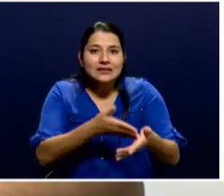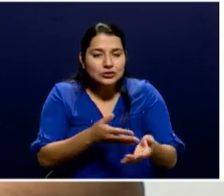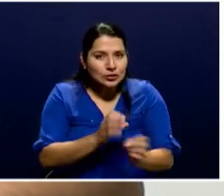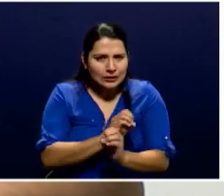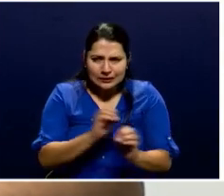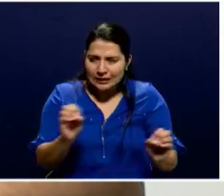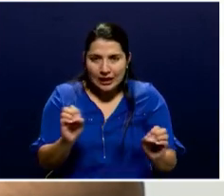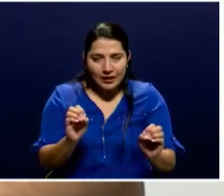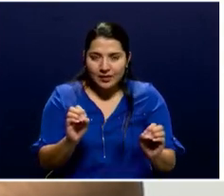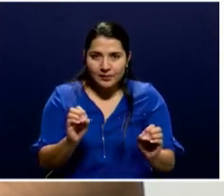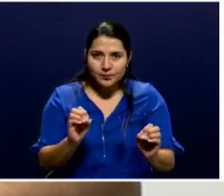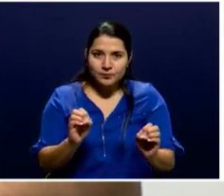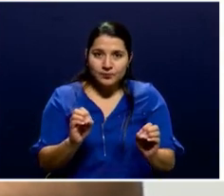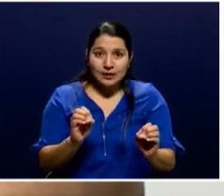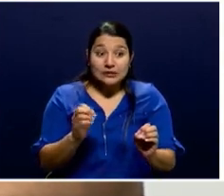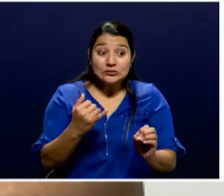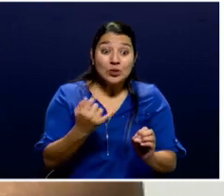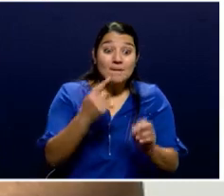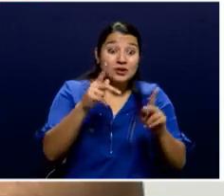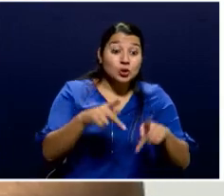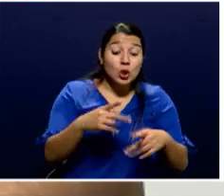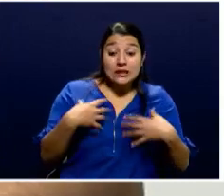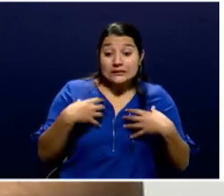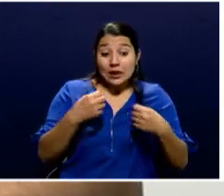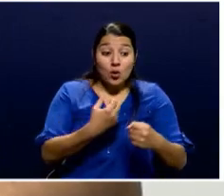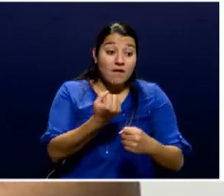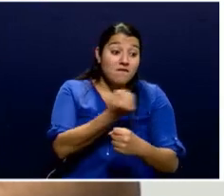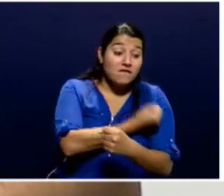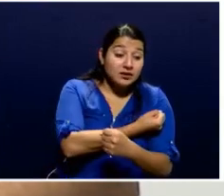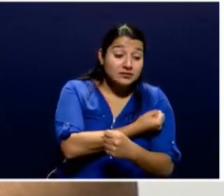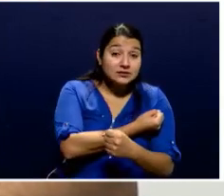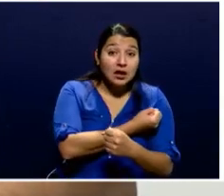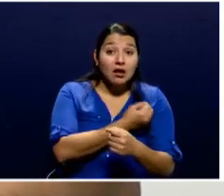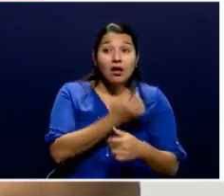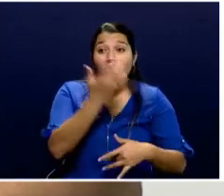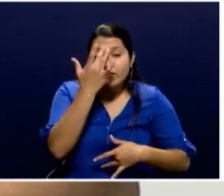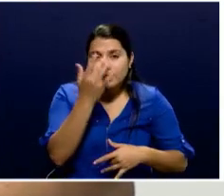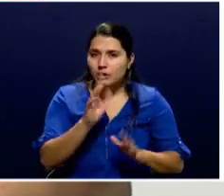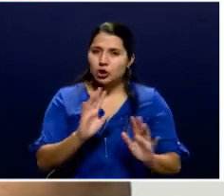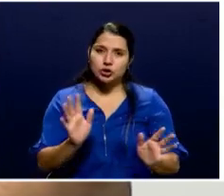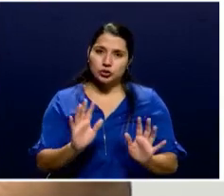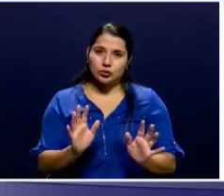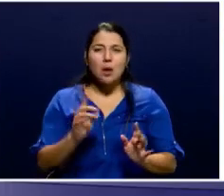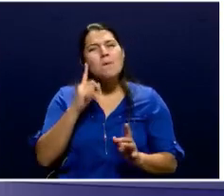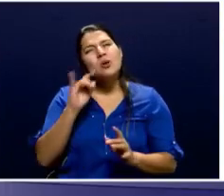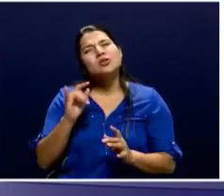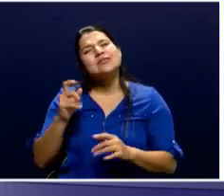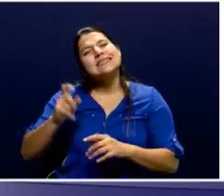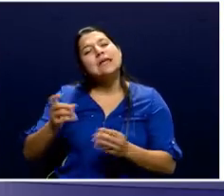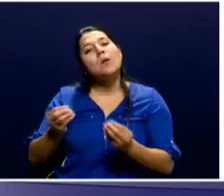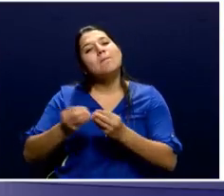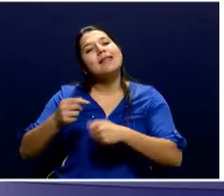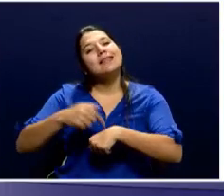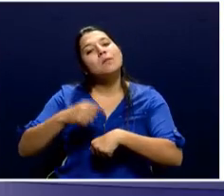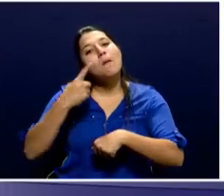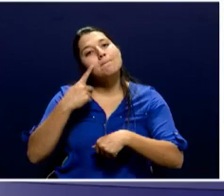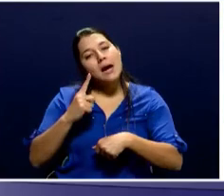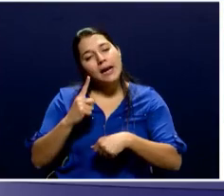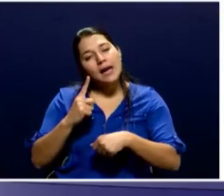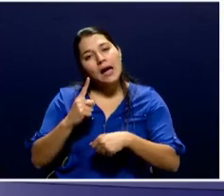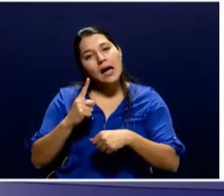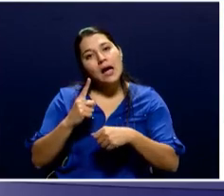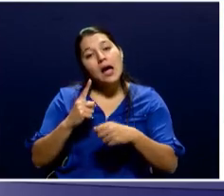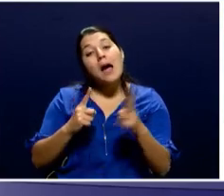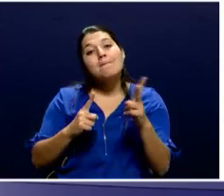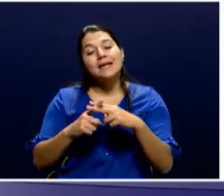patología a una persona sana. Entonces por eso es que una vacuna va a durar más en salir. Se nos acabó el